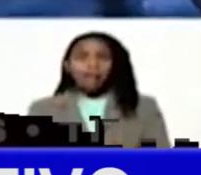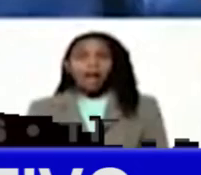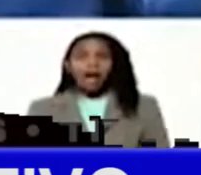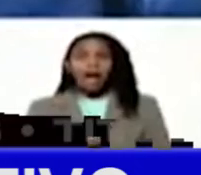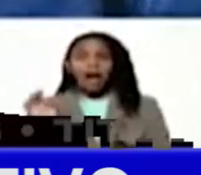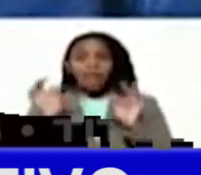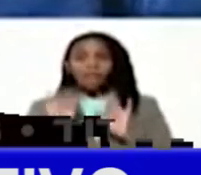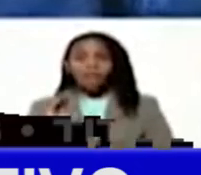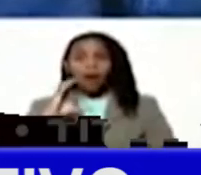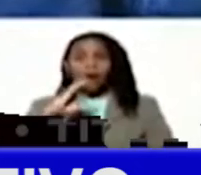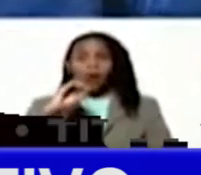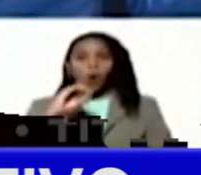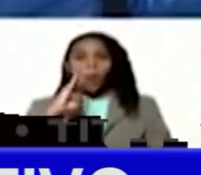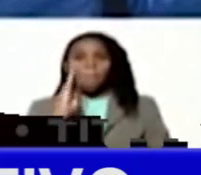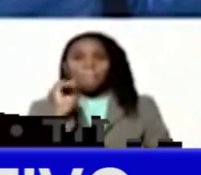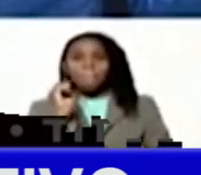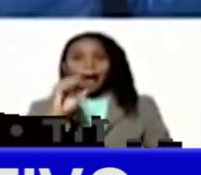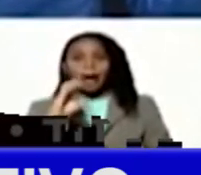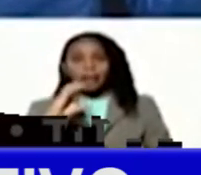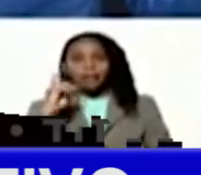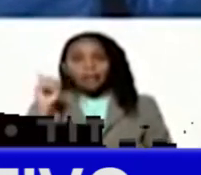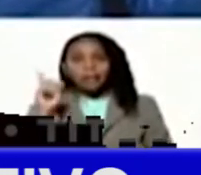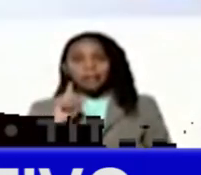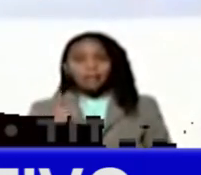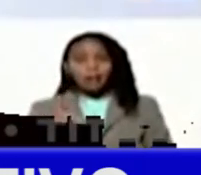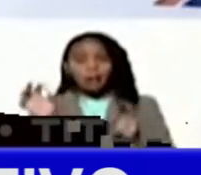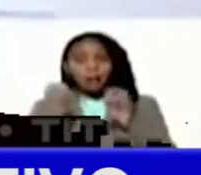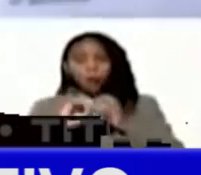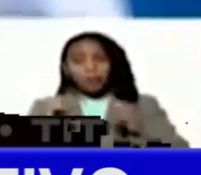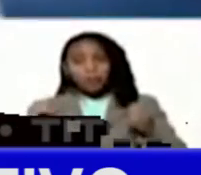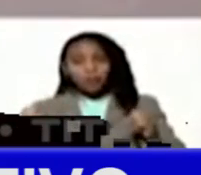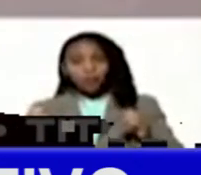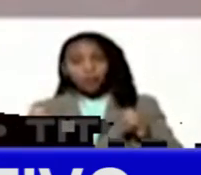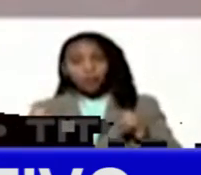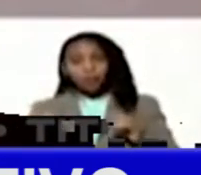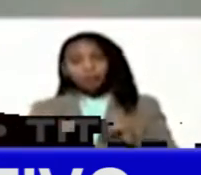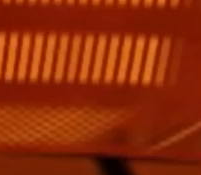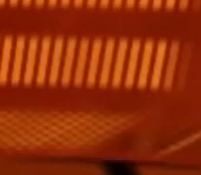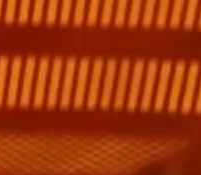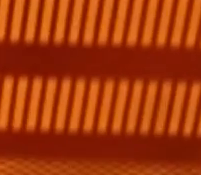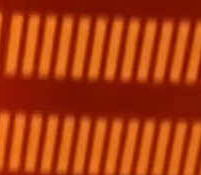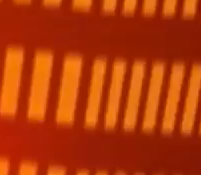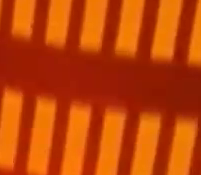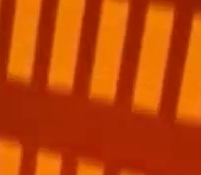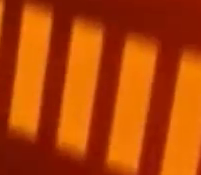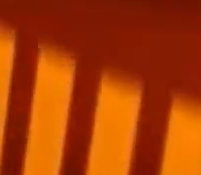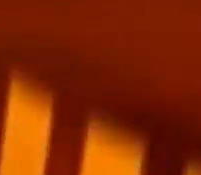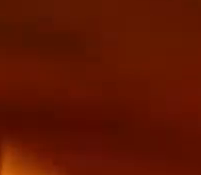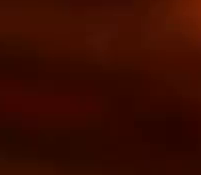mecanismo COVAX, gestionadas por el presidente interino Juan Guaidó.